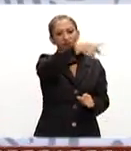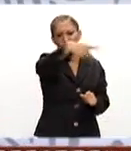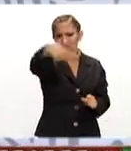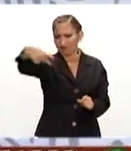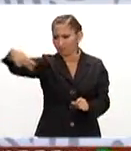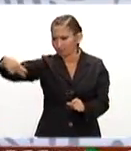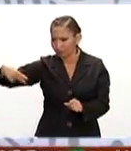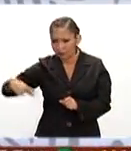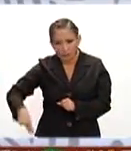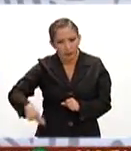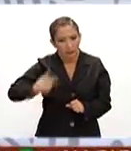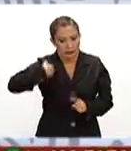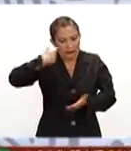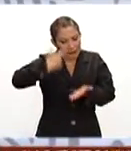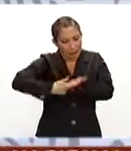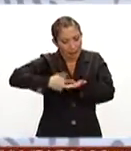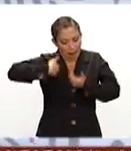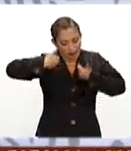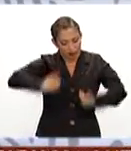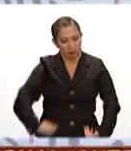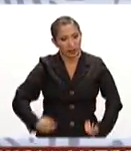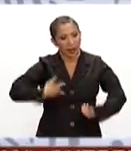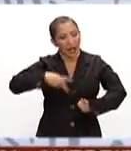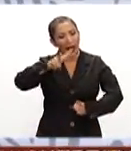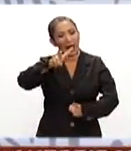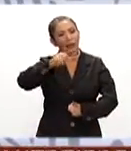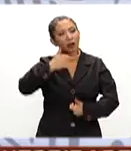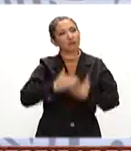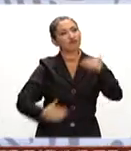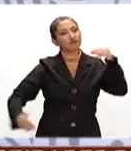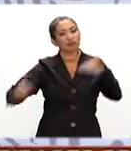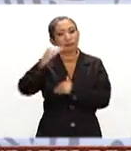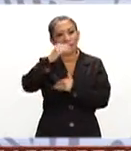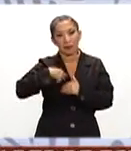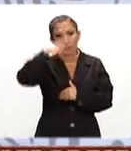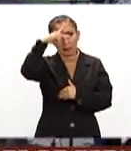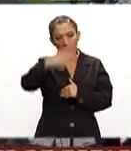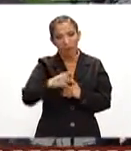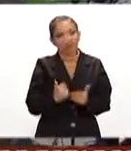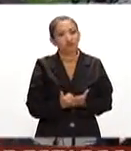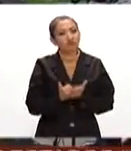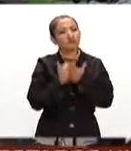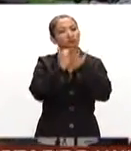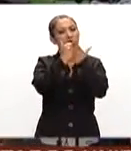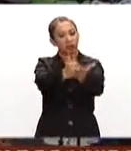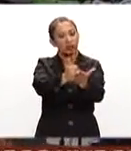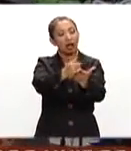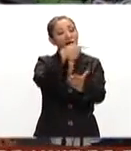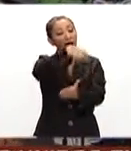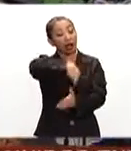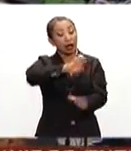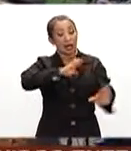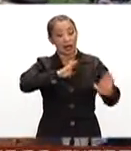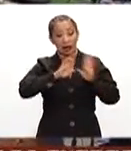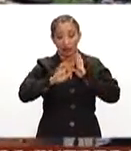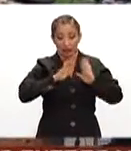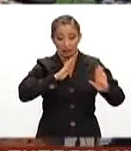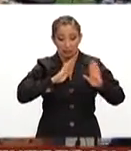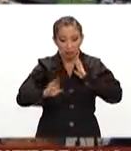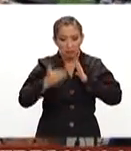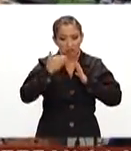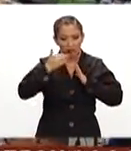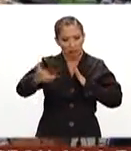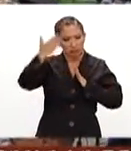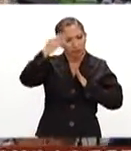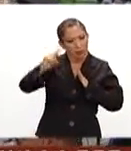ustedes anidan las virtudes que hacen grande a nuestra nación. Son un ejército preparado en lo